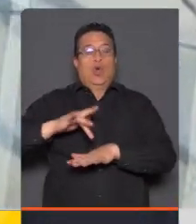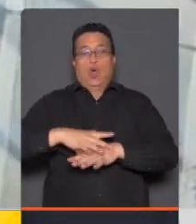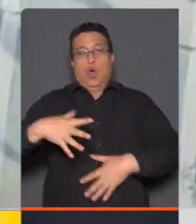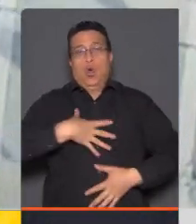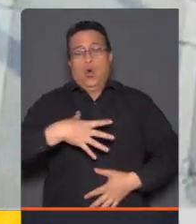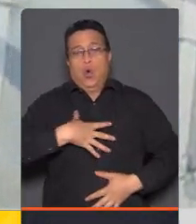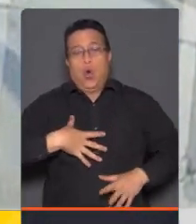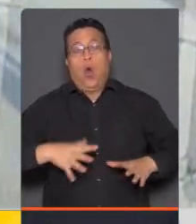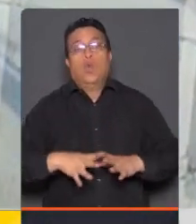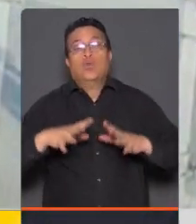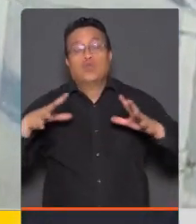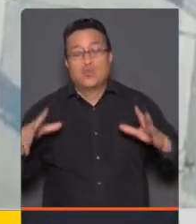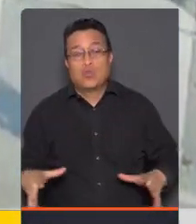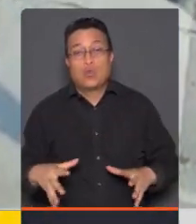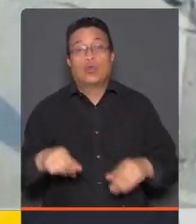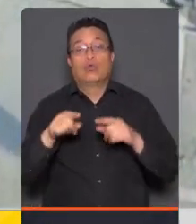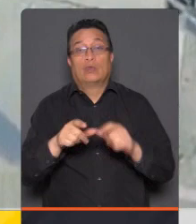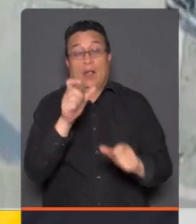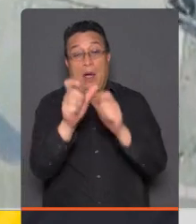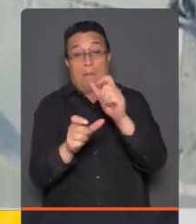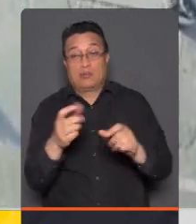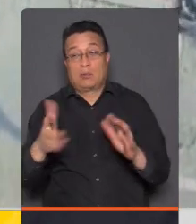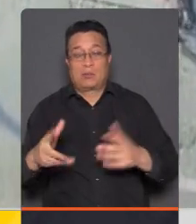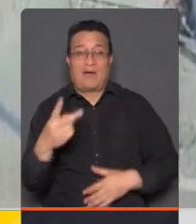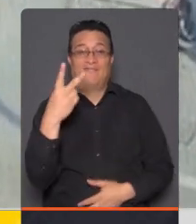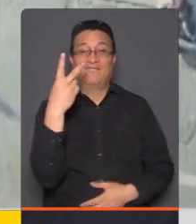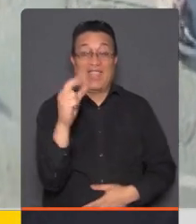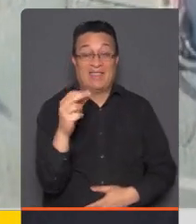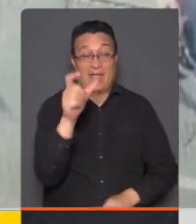en el momento en que estas personas, por lo menos 20 nos decían,